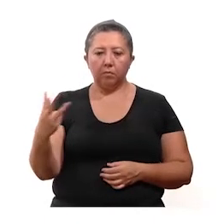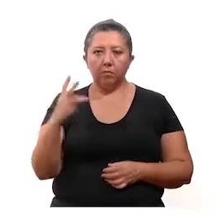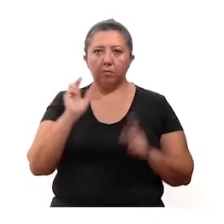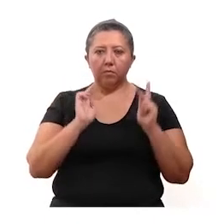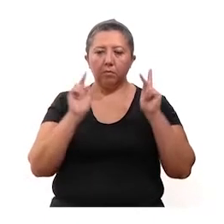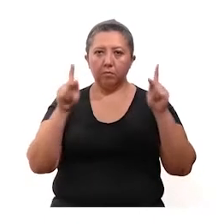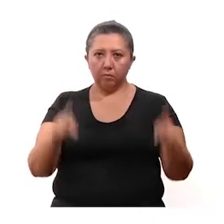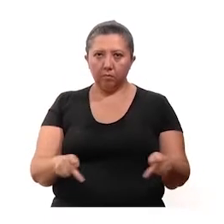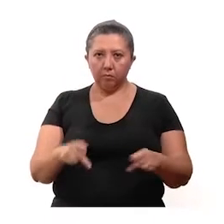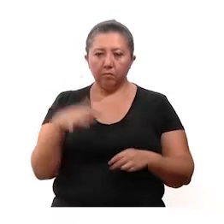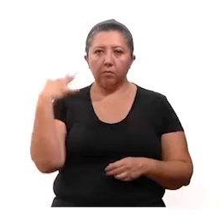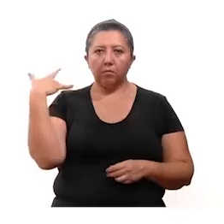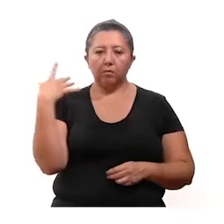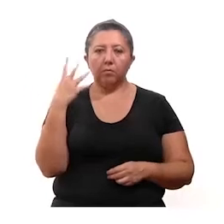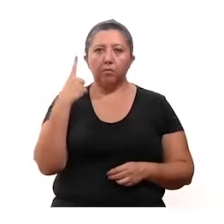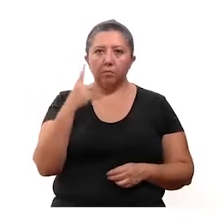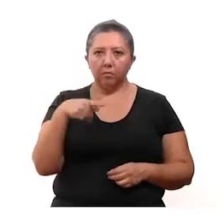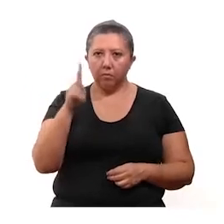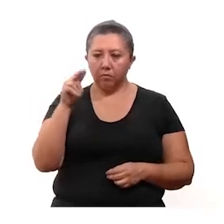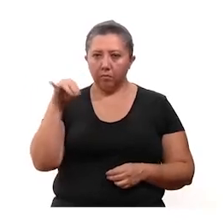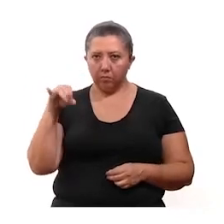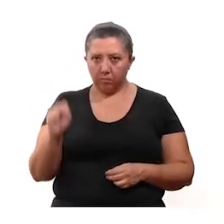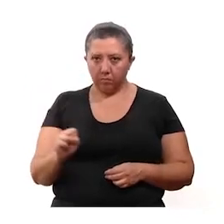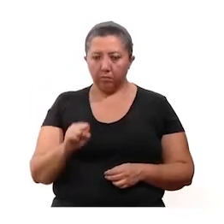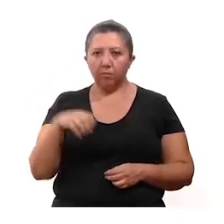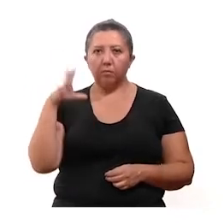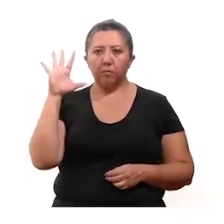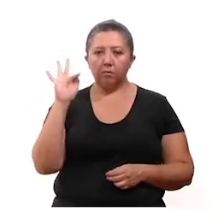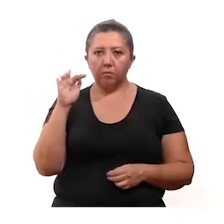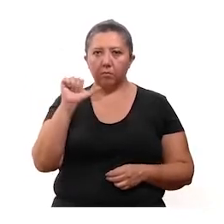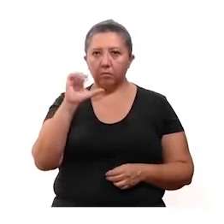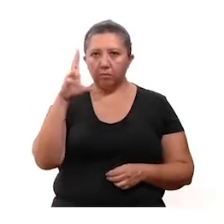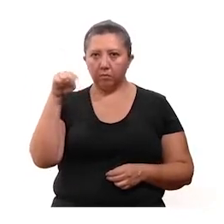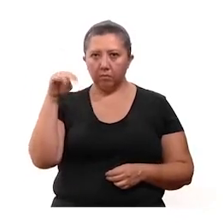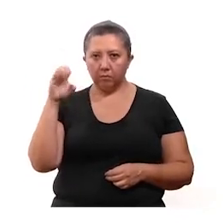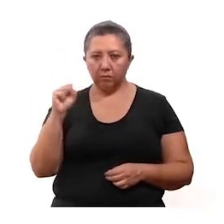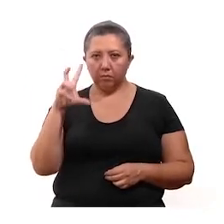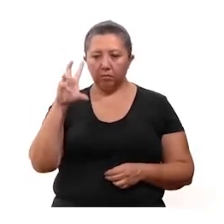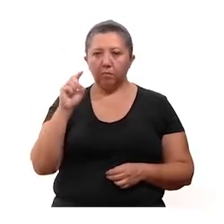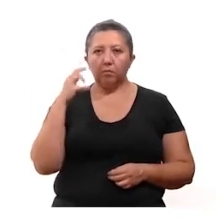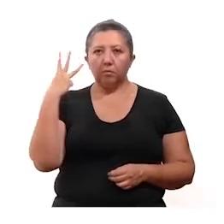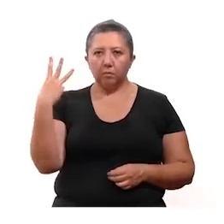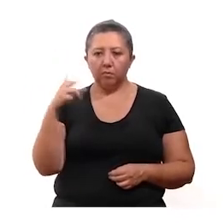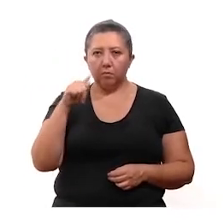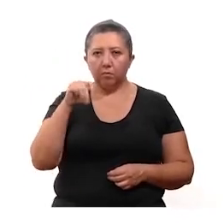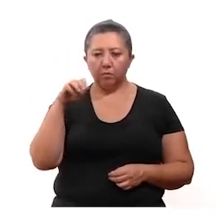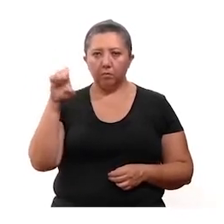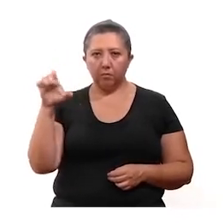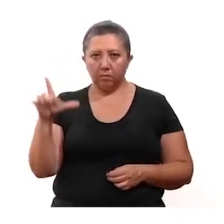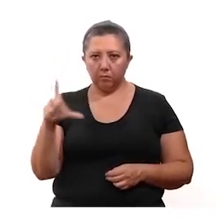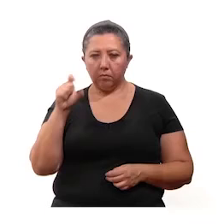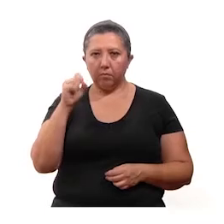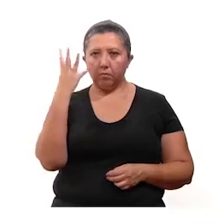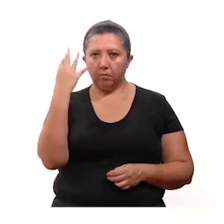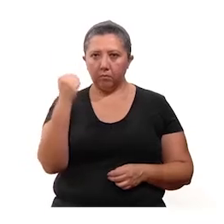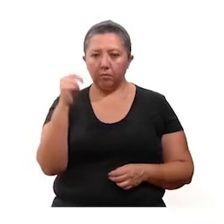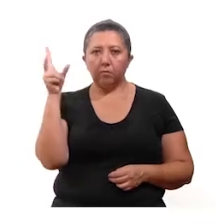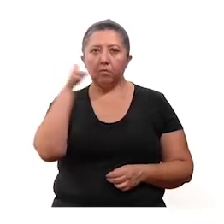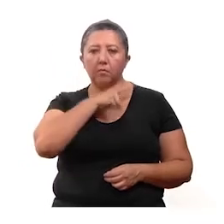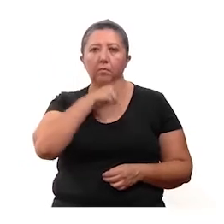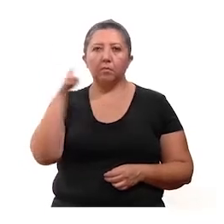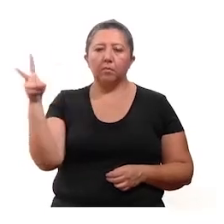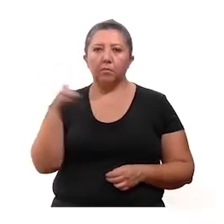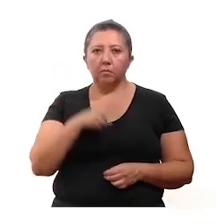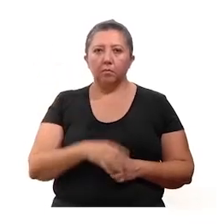en Progreso, 51 en Canacín, 40 en Acanqué, 33 en Motul, 29 en